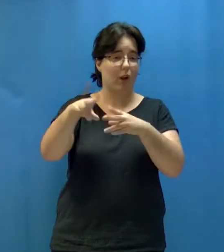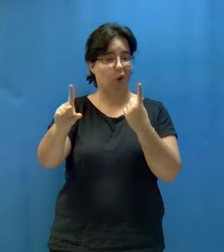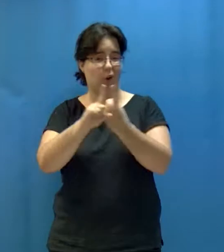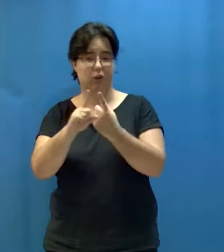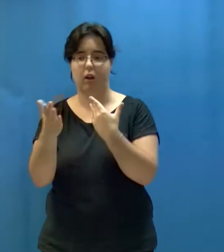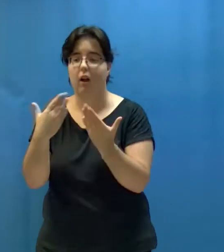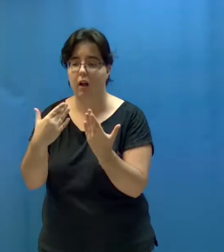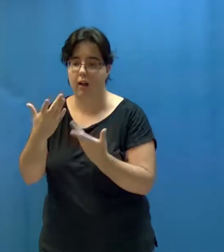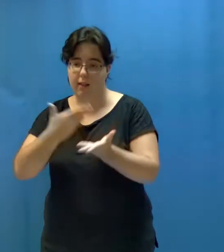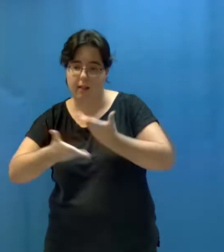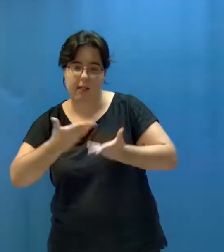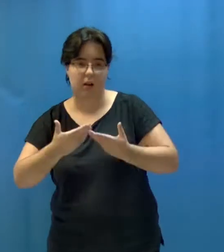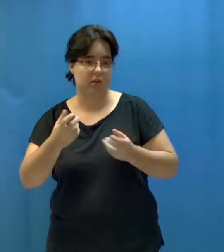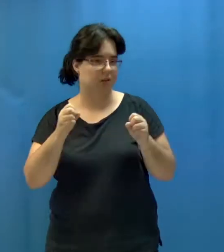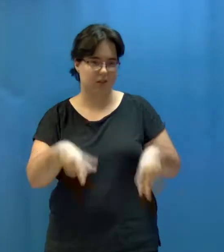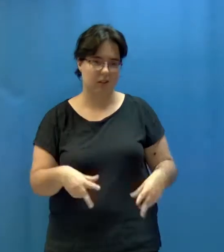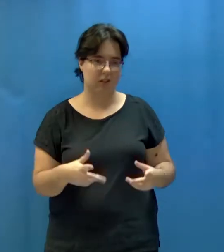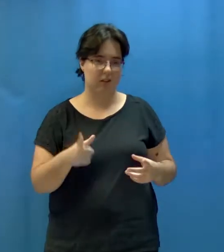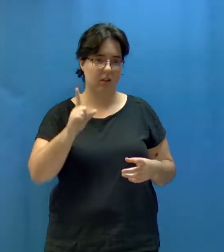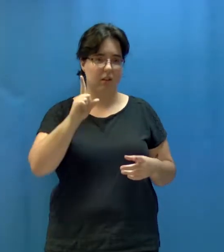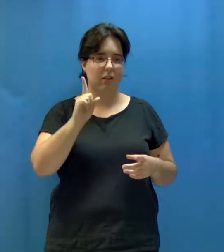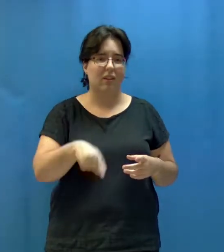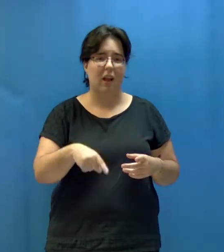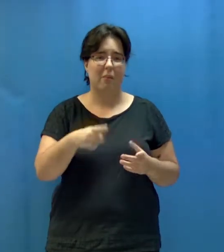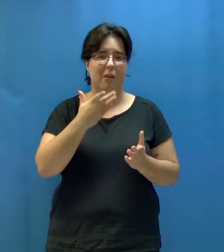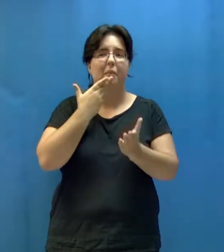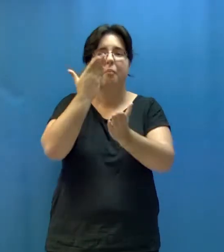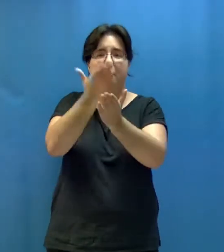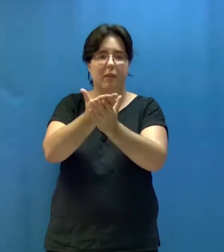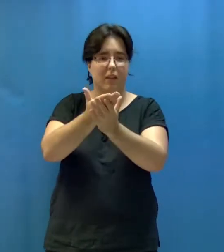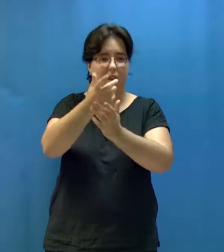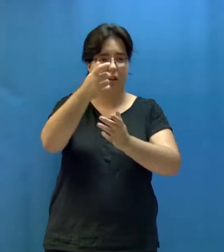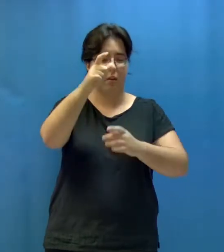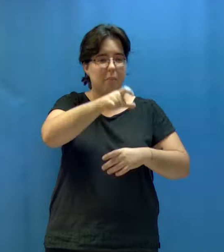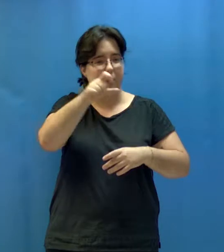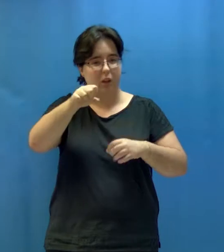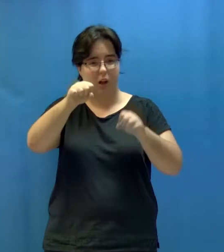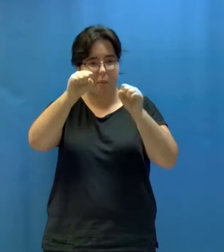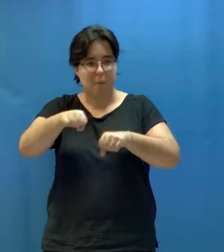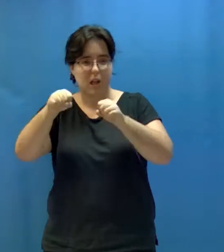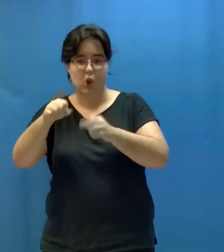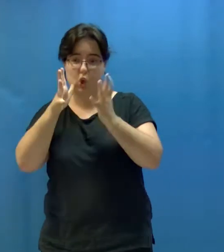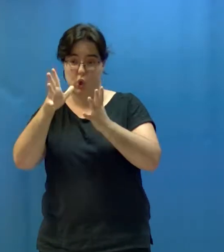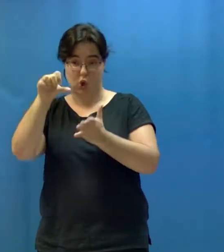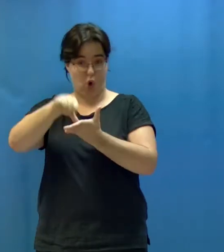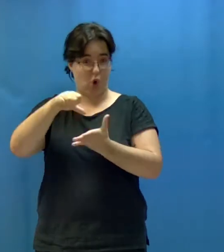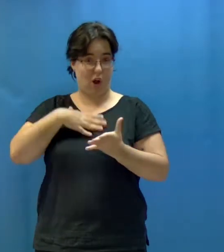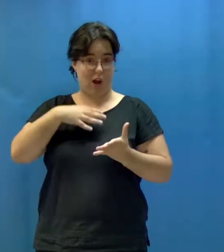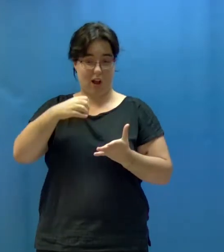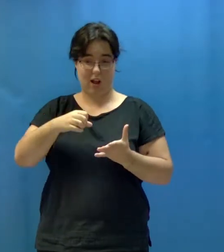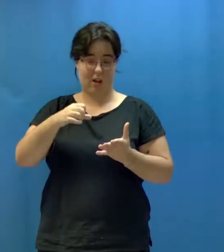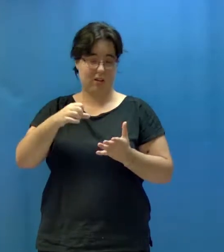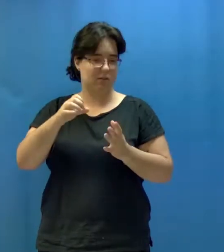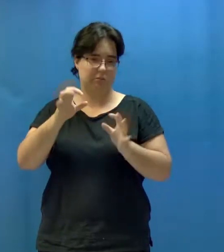han dignado ni siquiera en este año a llamar a los integrantes, a los hombres y mujeres que forman parte del Consejo Local del Mayor, que ven